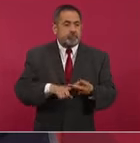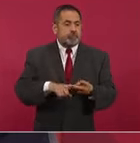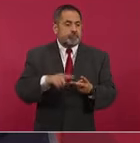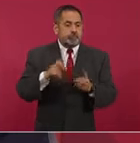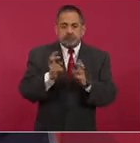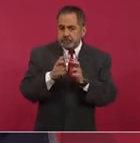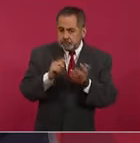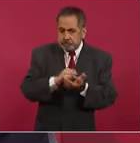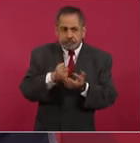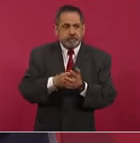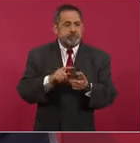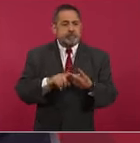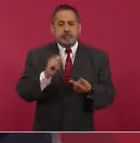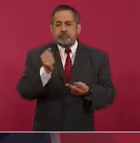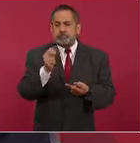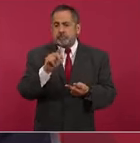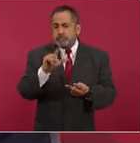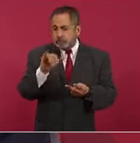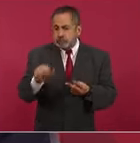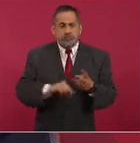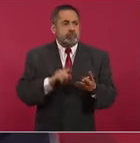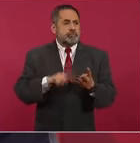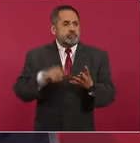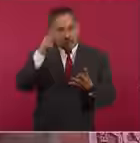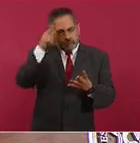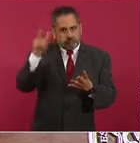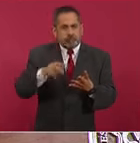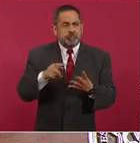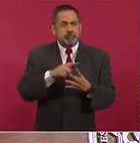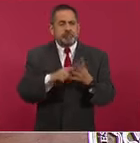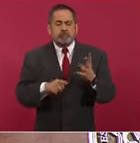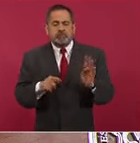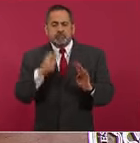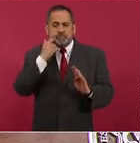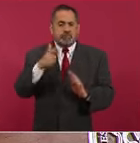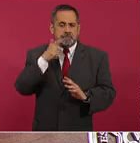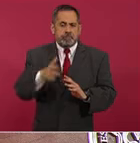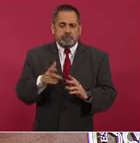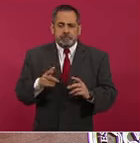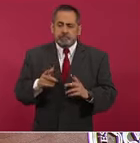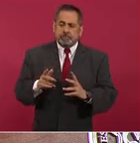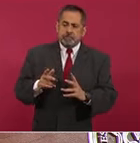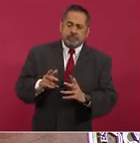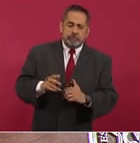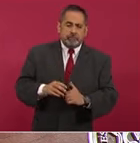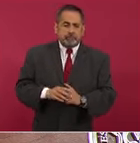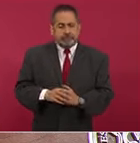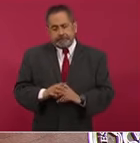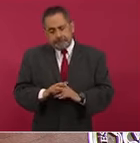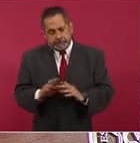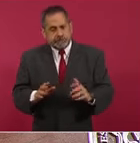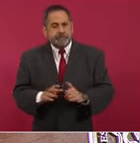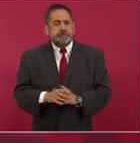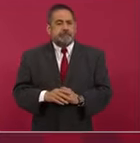en Hidalgo, Entonces,